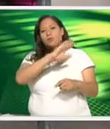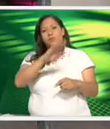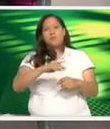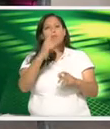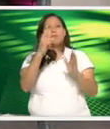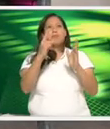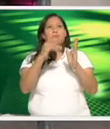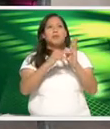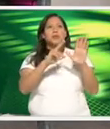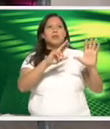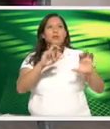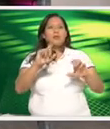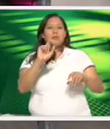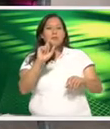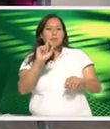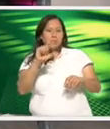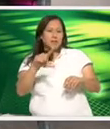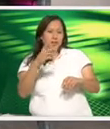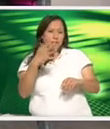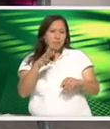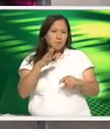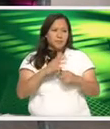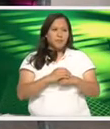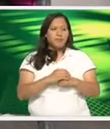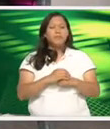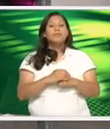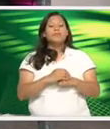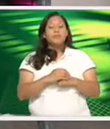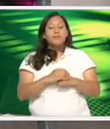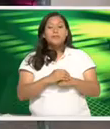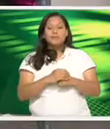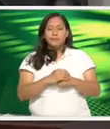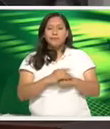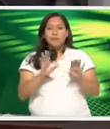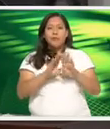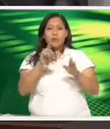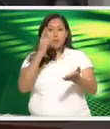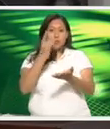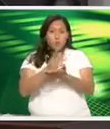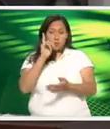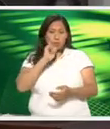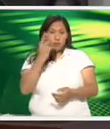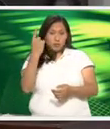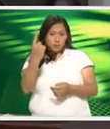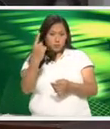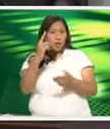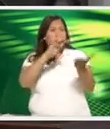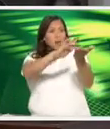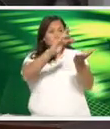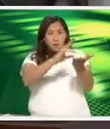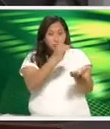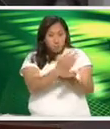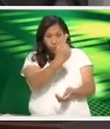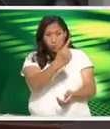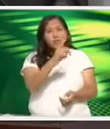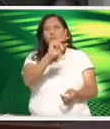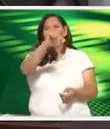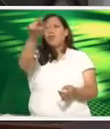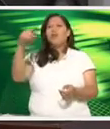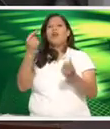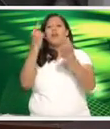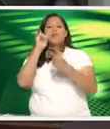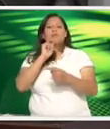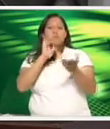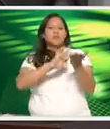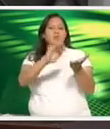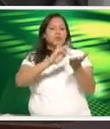menos por 1827 aproximadamente. Y además que no nada más fue la única mujer que participó, ¿no? Dentro de todo este movimiento, que igual